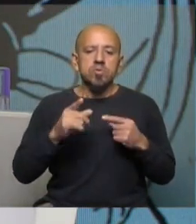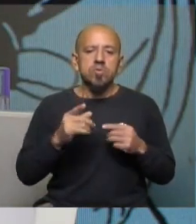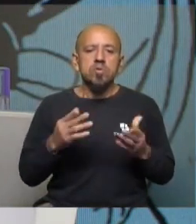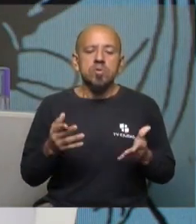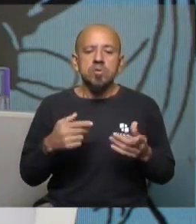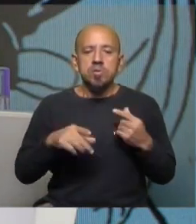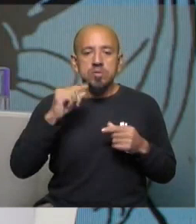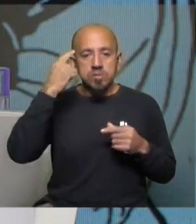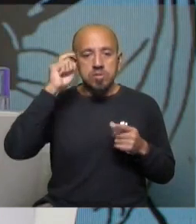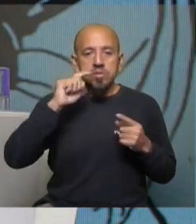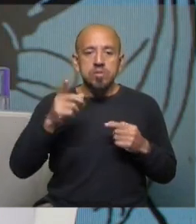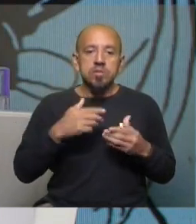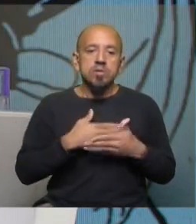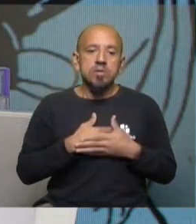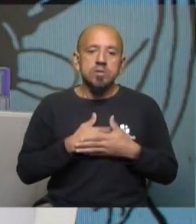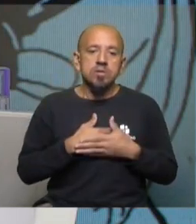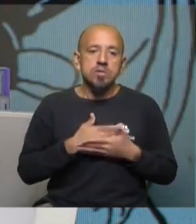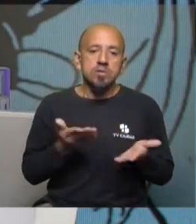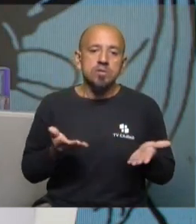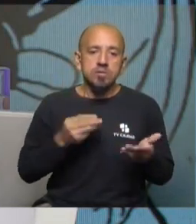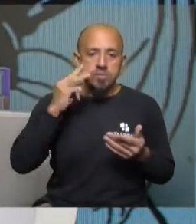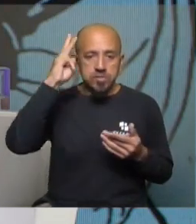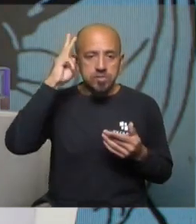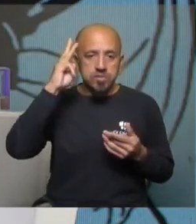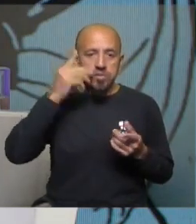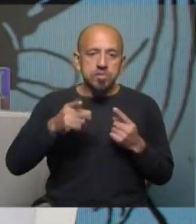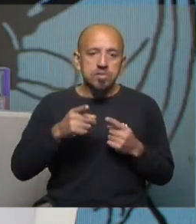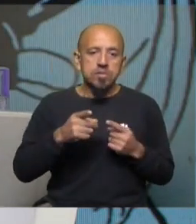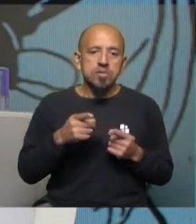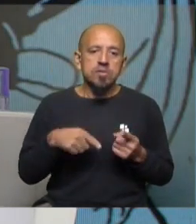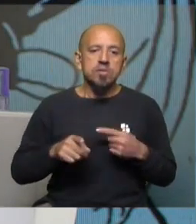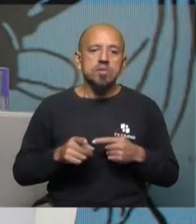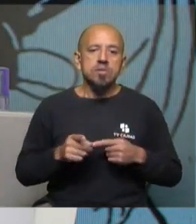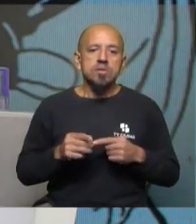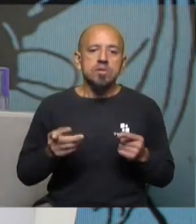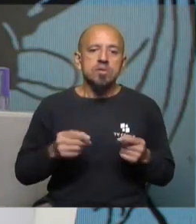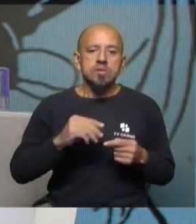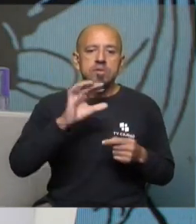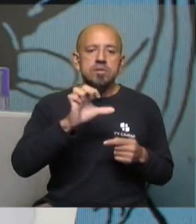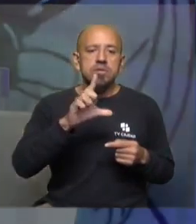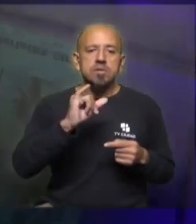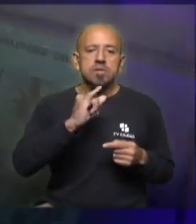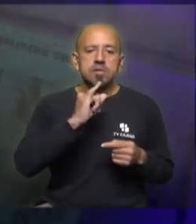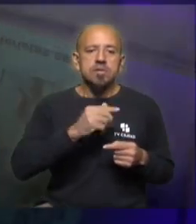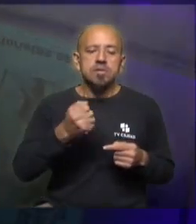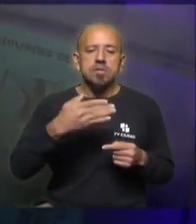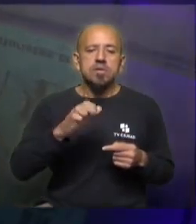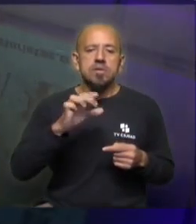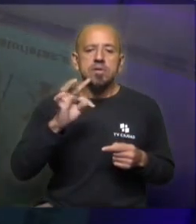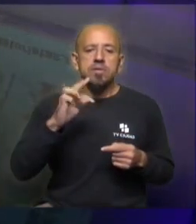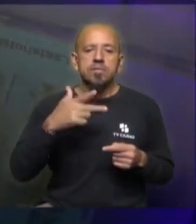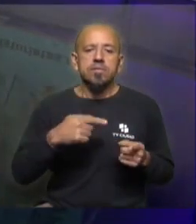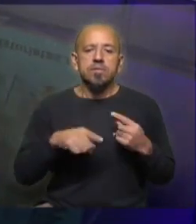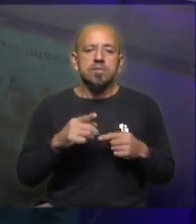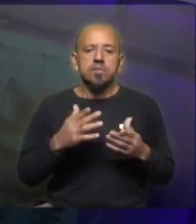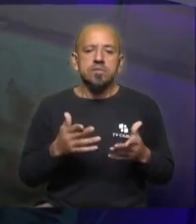o mala idea de ser amante el amante preferida del Rey George que eso no se debe hacer que se llama Elizabeth Entonces lo mandaron era